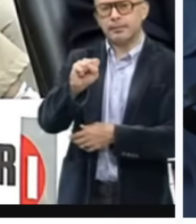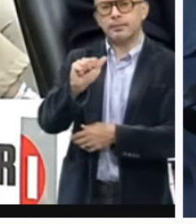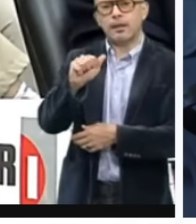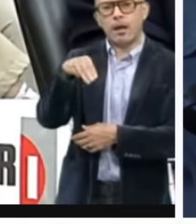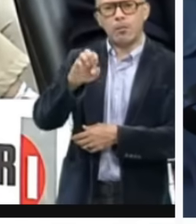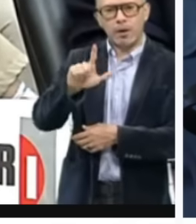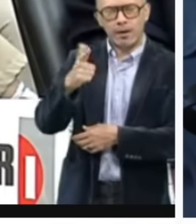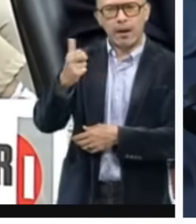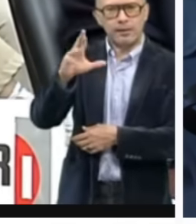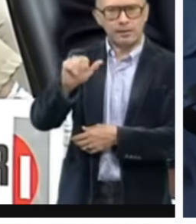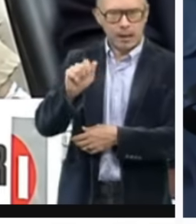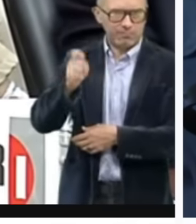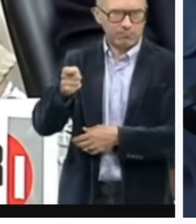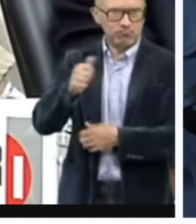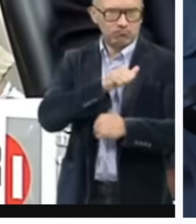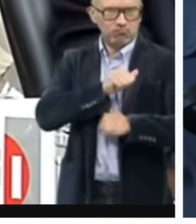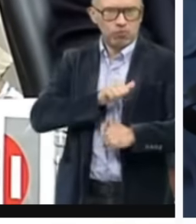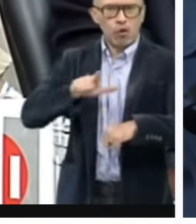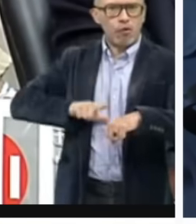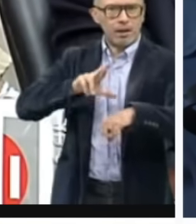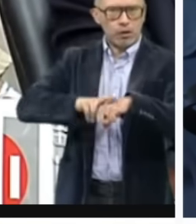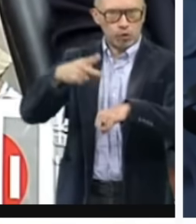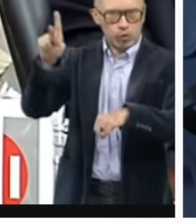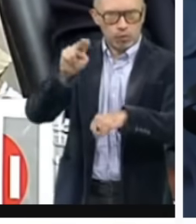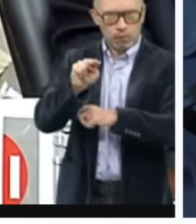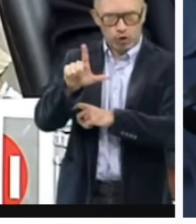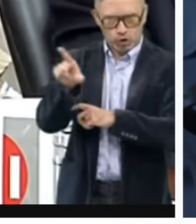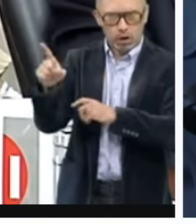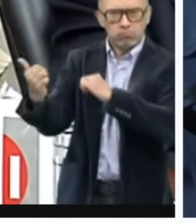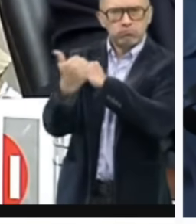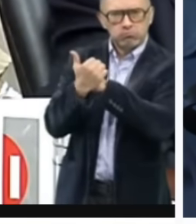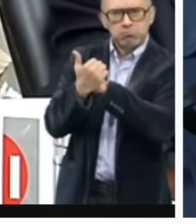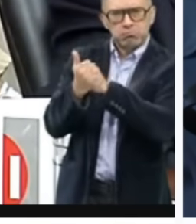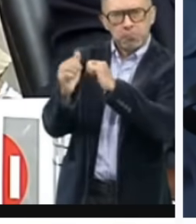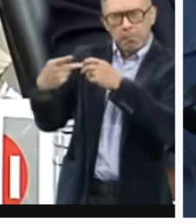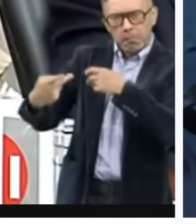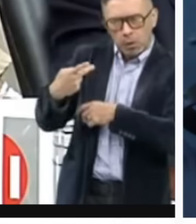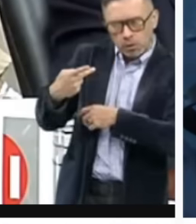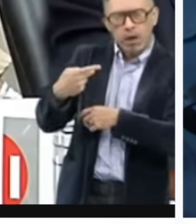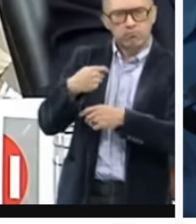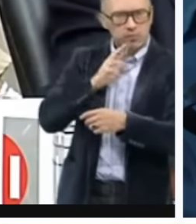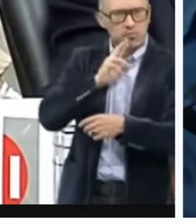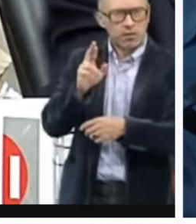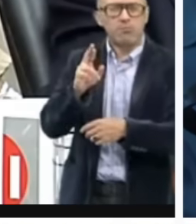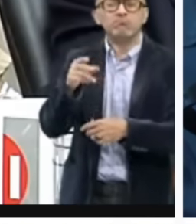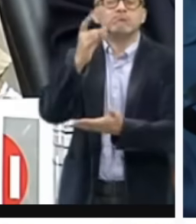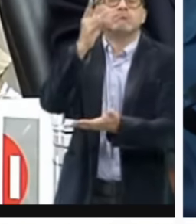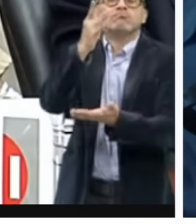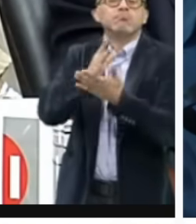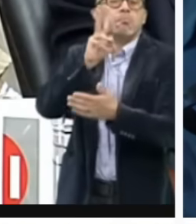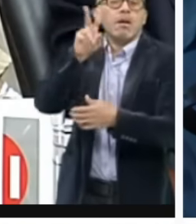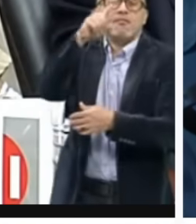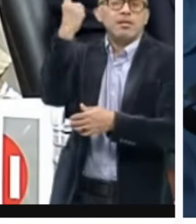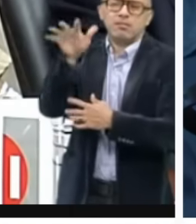García, gobernador de Nuevo León, que a todas luces todos sabemos que está buscando